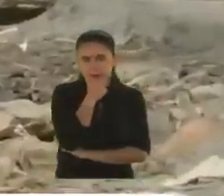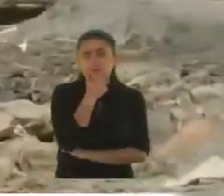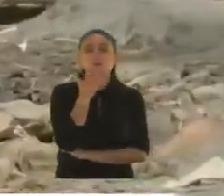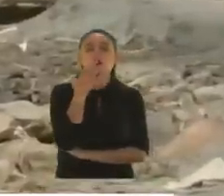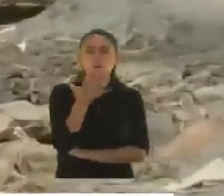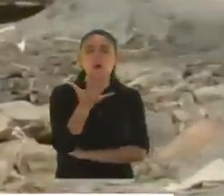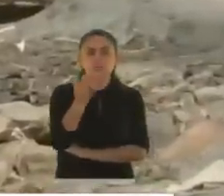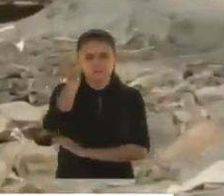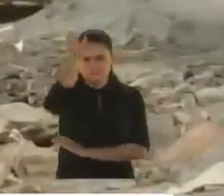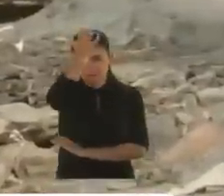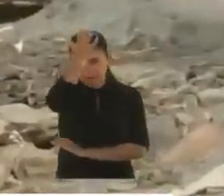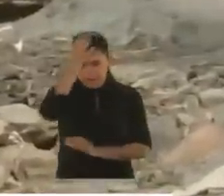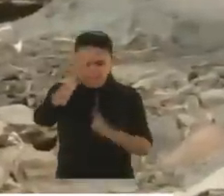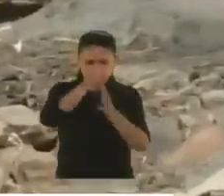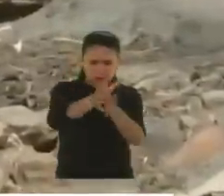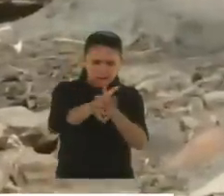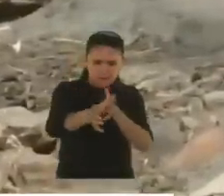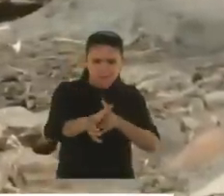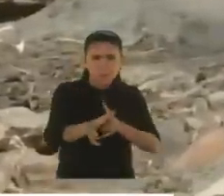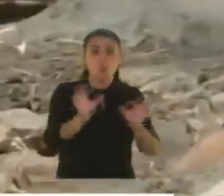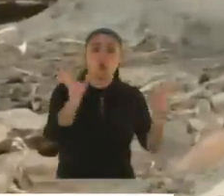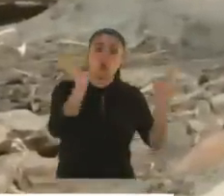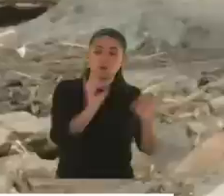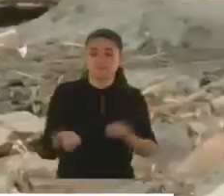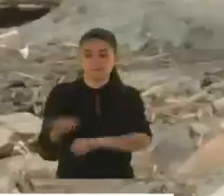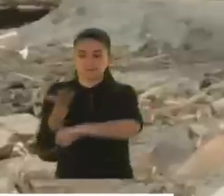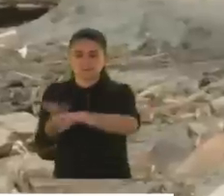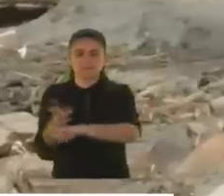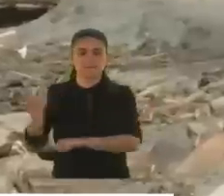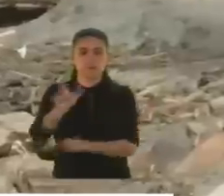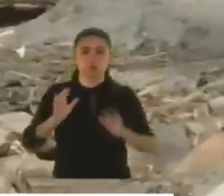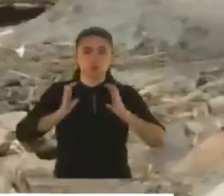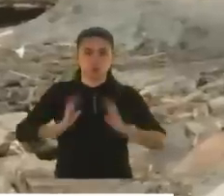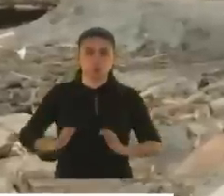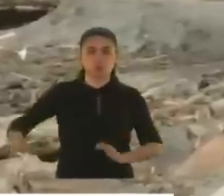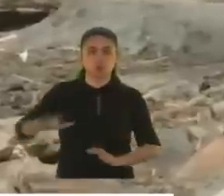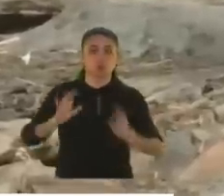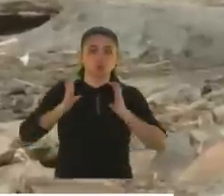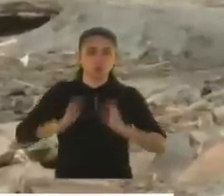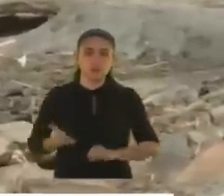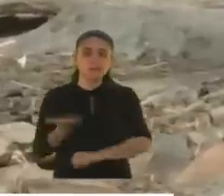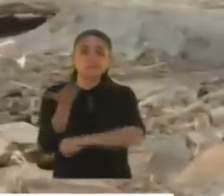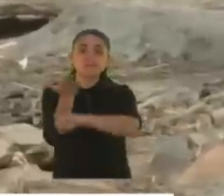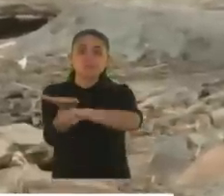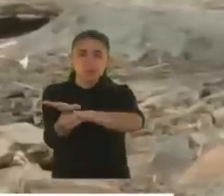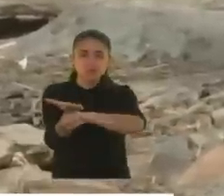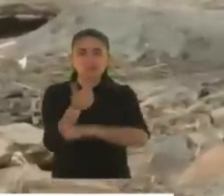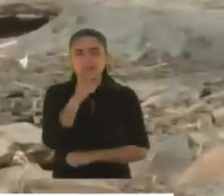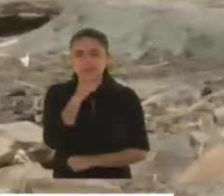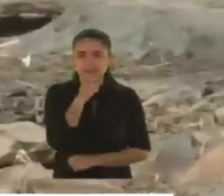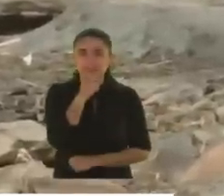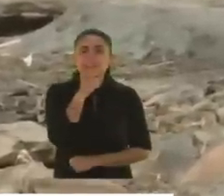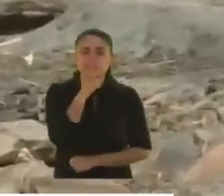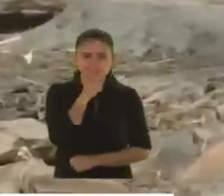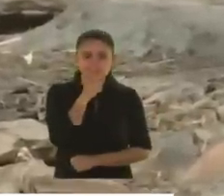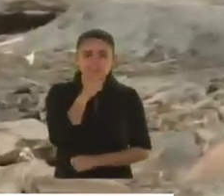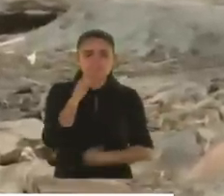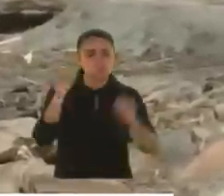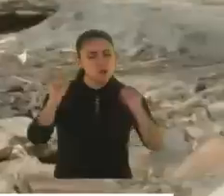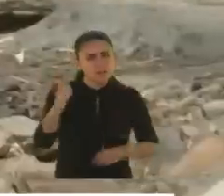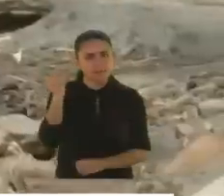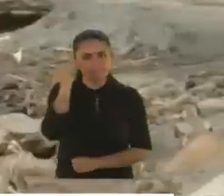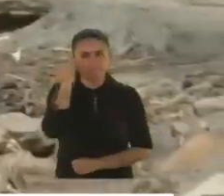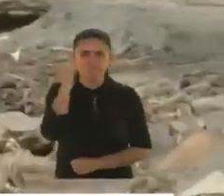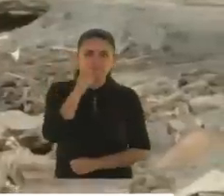rocas, y otro que es el que más quieren los habitantes del sector, que es un plan piloto que de utilizarse, es decir, de hacerse